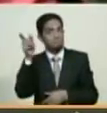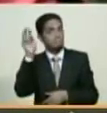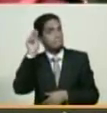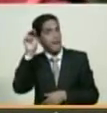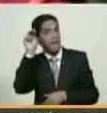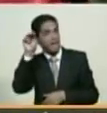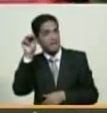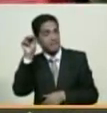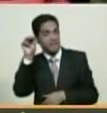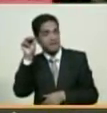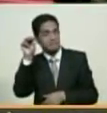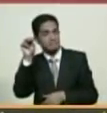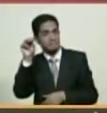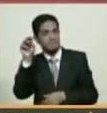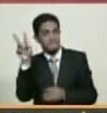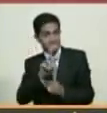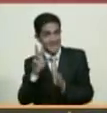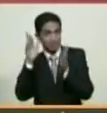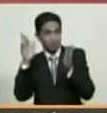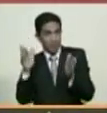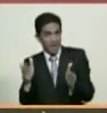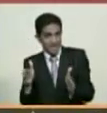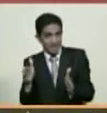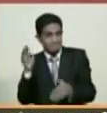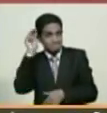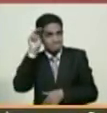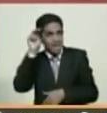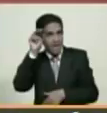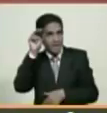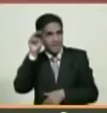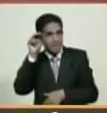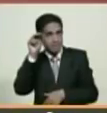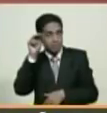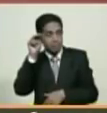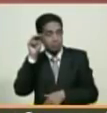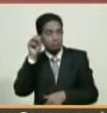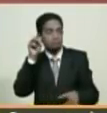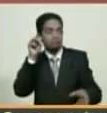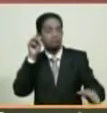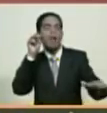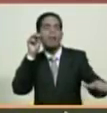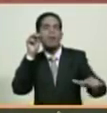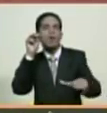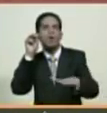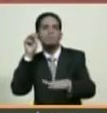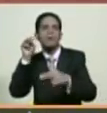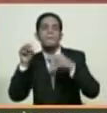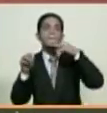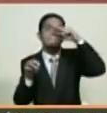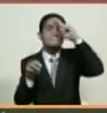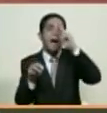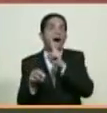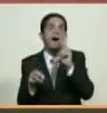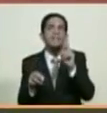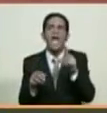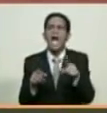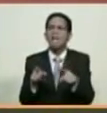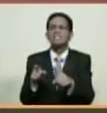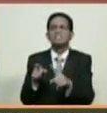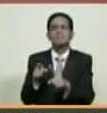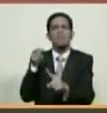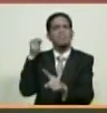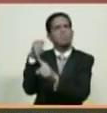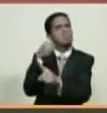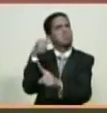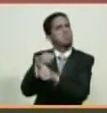en Perú, venezolana, era que mandaban los padres peruanos mandaban a golpear al niño